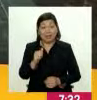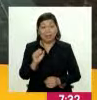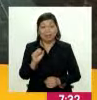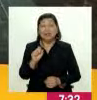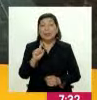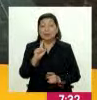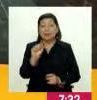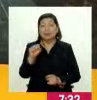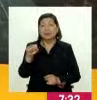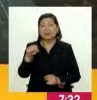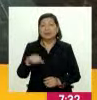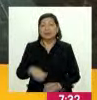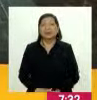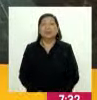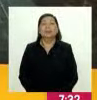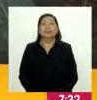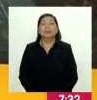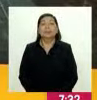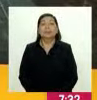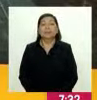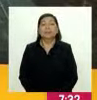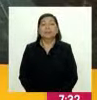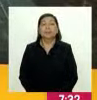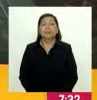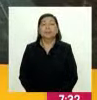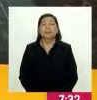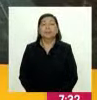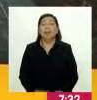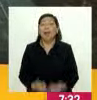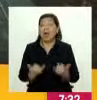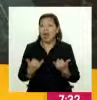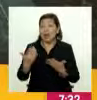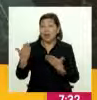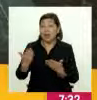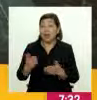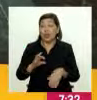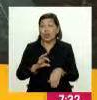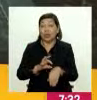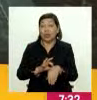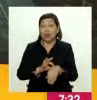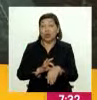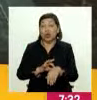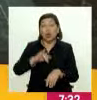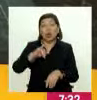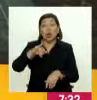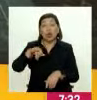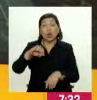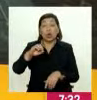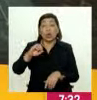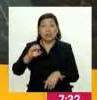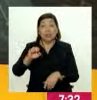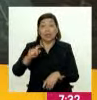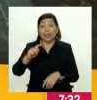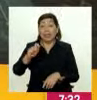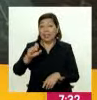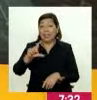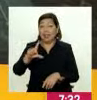¿Sí? Ok, eso va a ser en breve. Perfecto. Vamos a darle la bienvenida al otro José Tello, ministro de Justicia. Antes de la pausa,